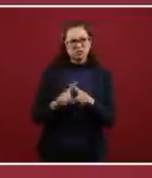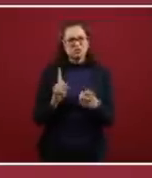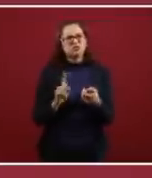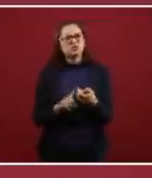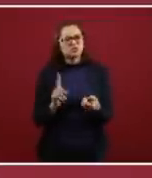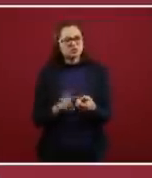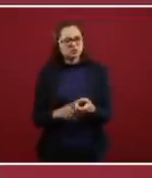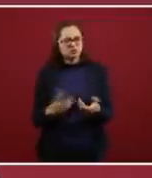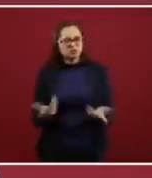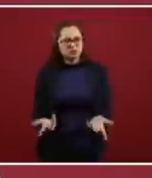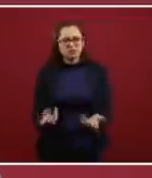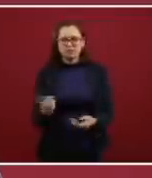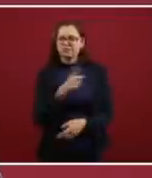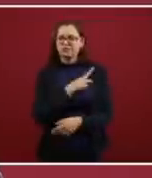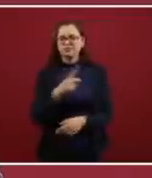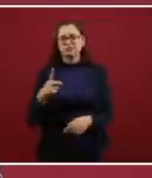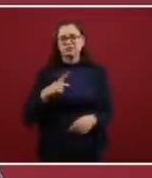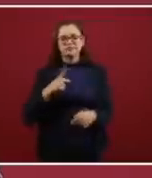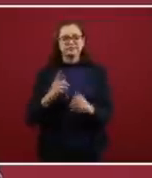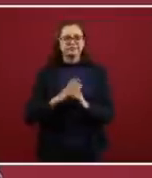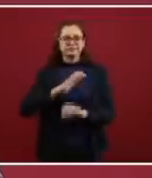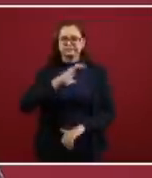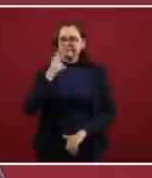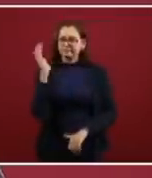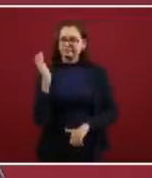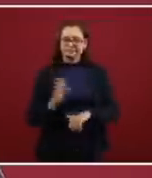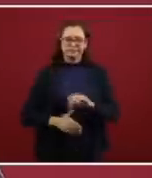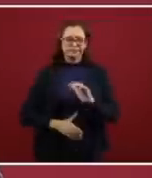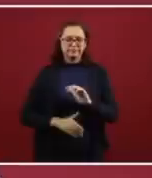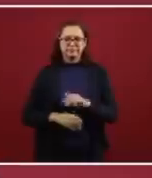Entonces, se tiene que terminar con